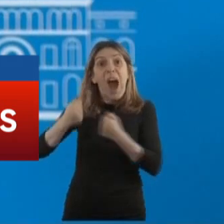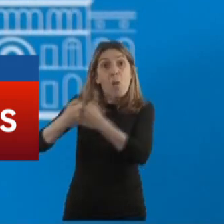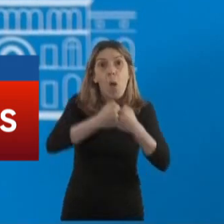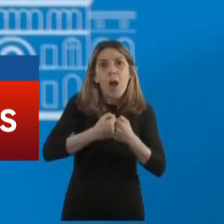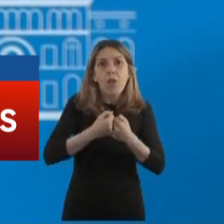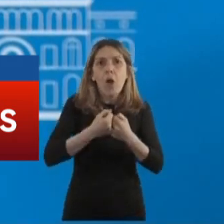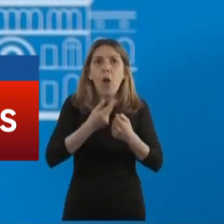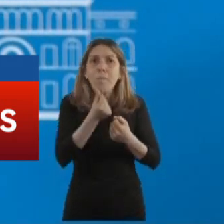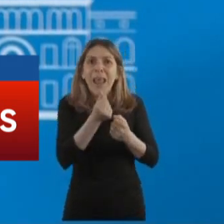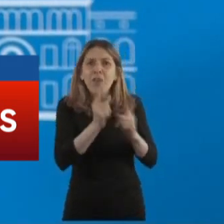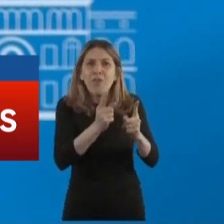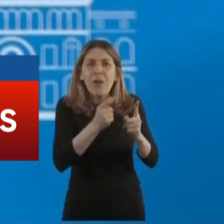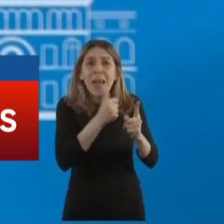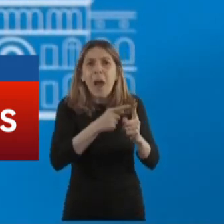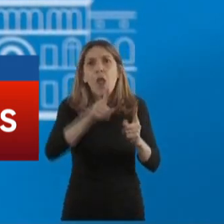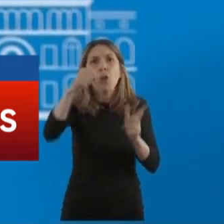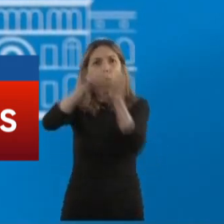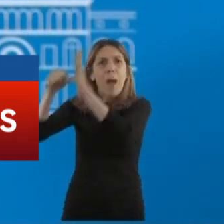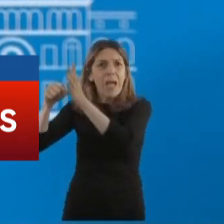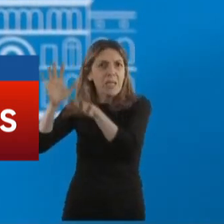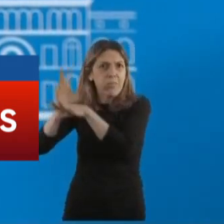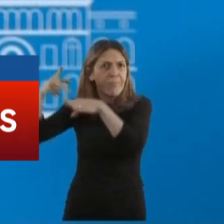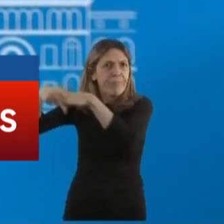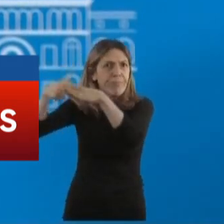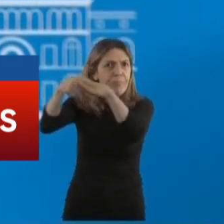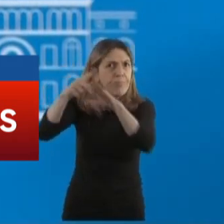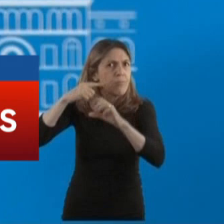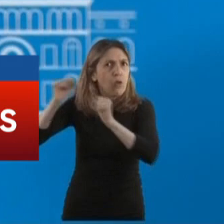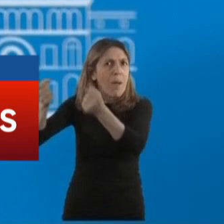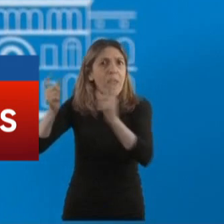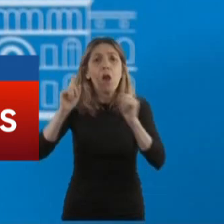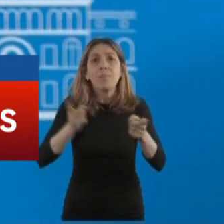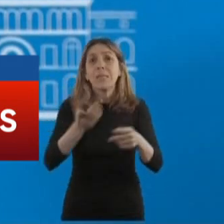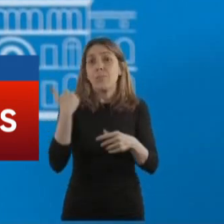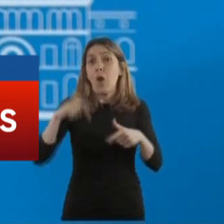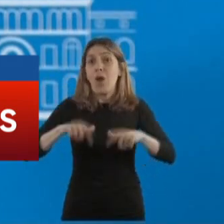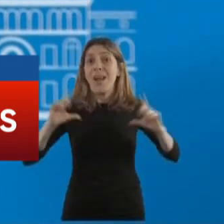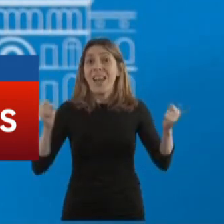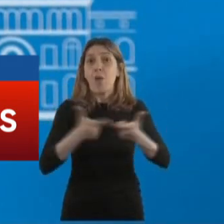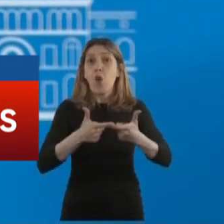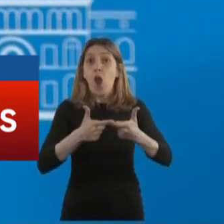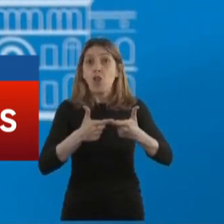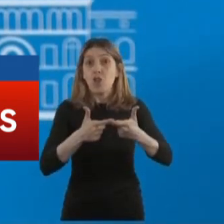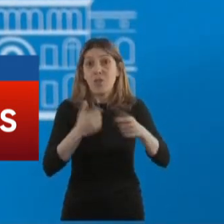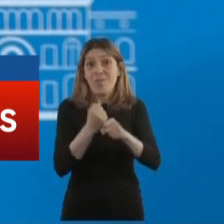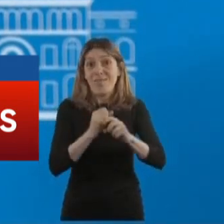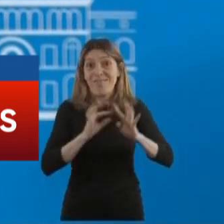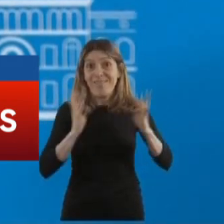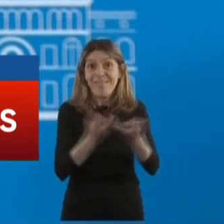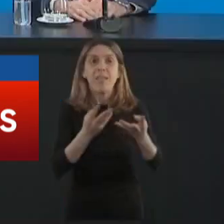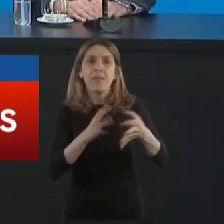interrumpida por la pandemia, donde también hablábamos en esta mesa de trabajo, hemos